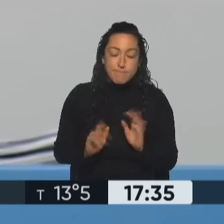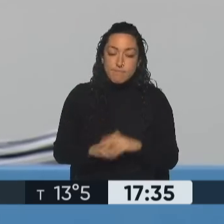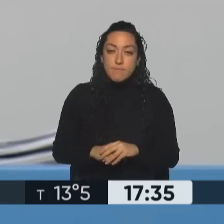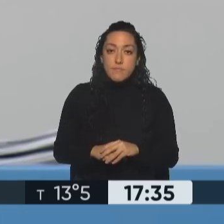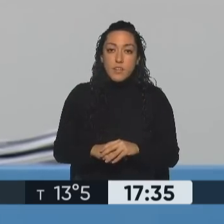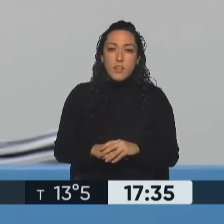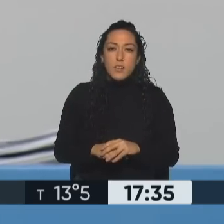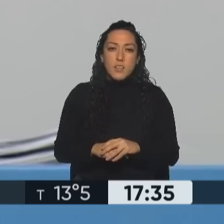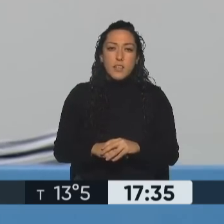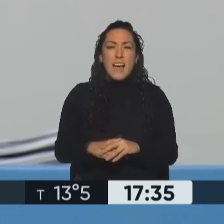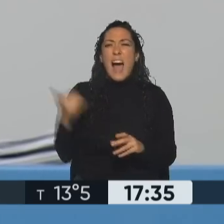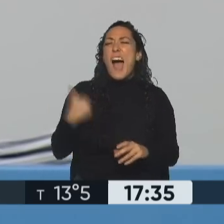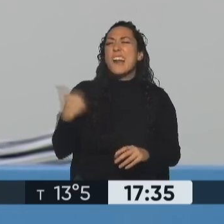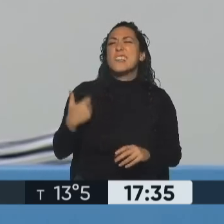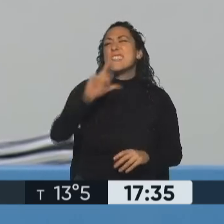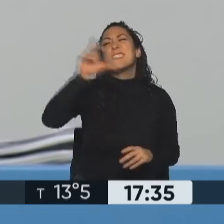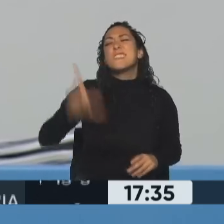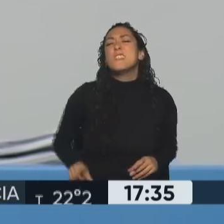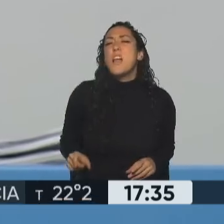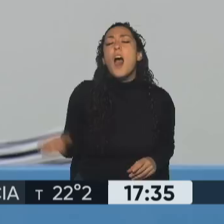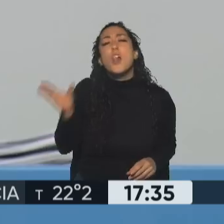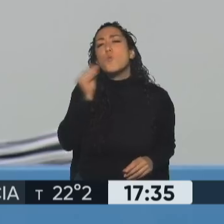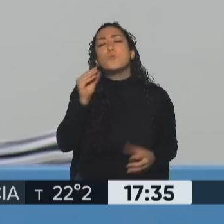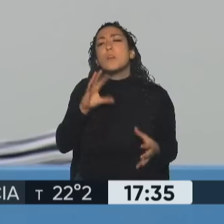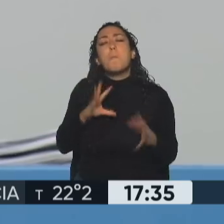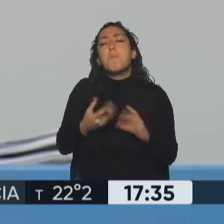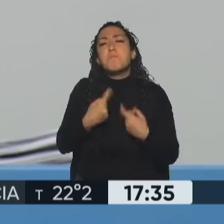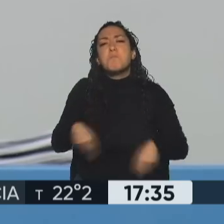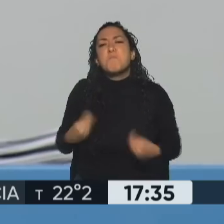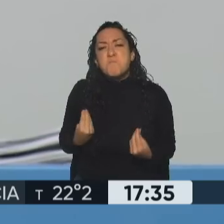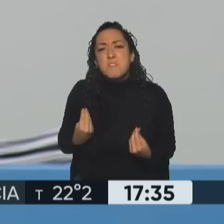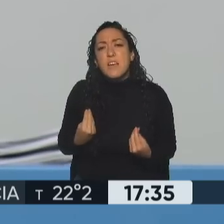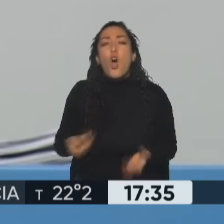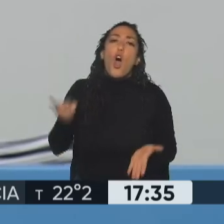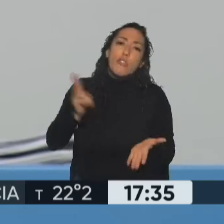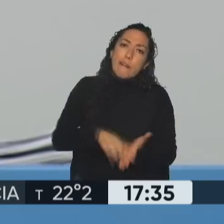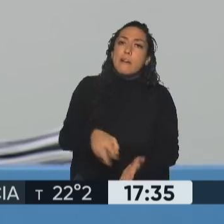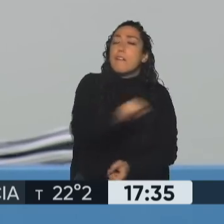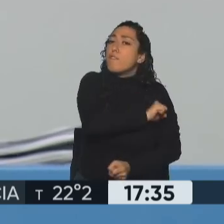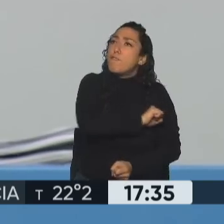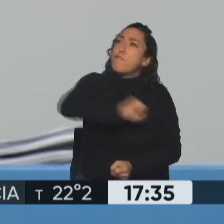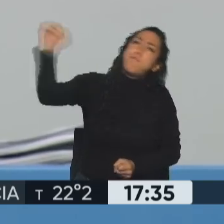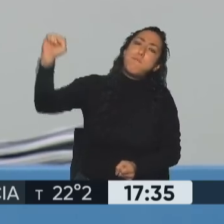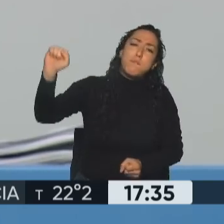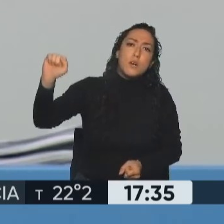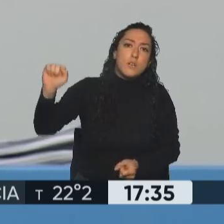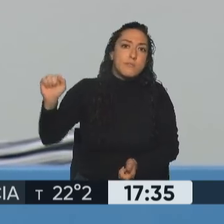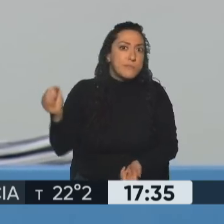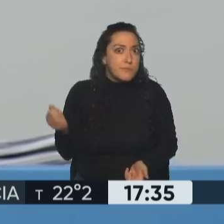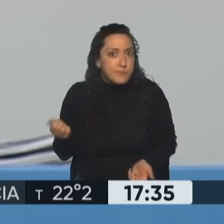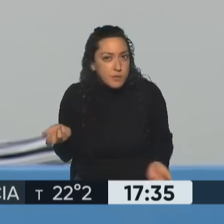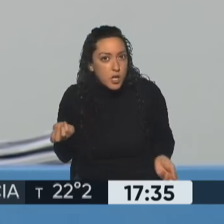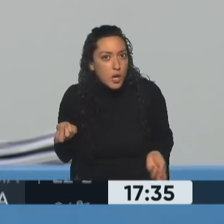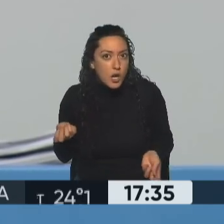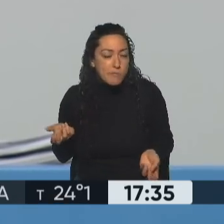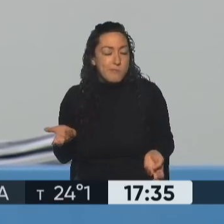¿Qué es lo que escuchamos en esta Argentina donde una vez más la inflación parece haberse disparado?